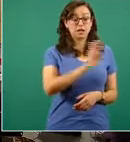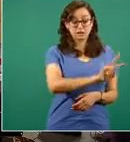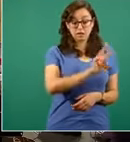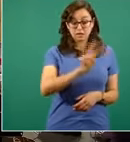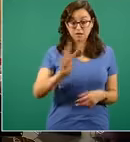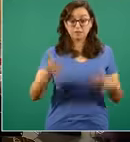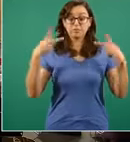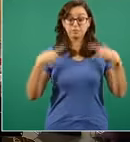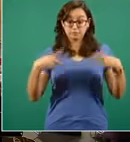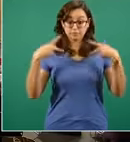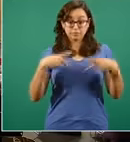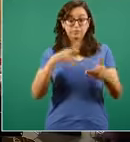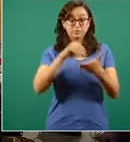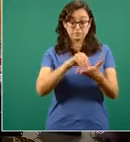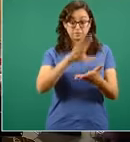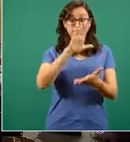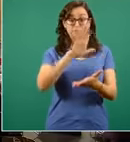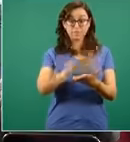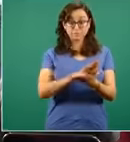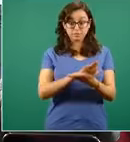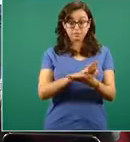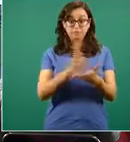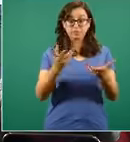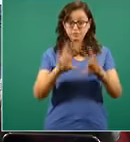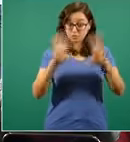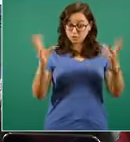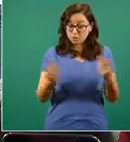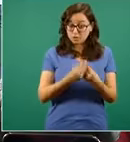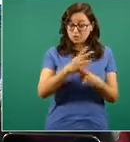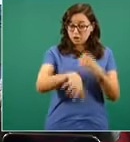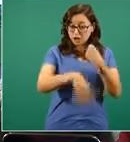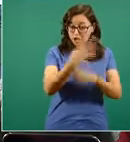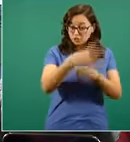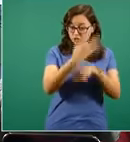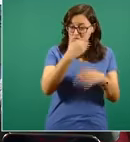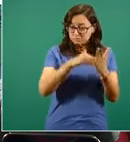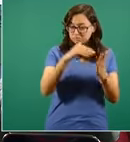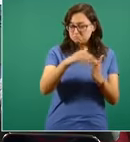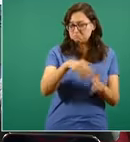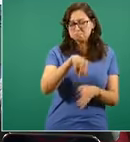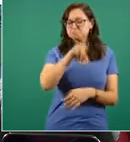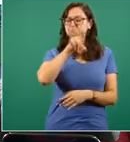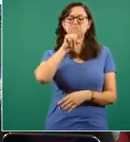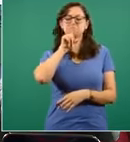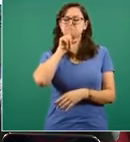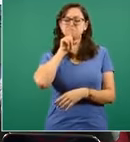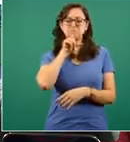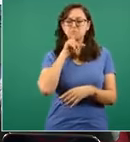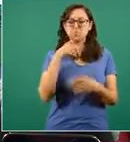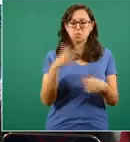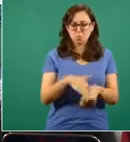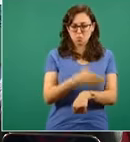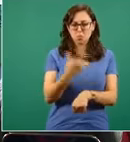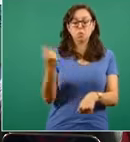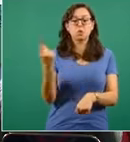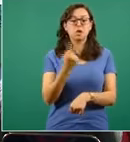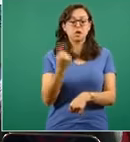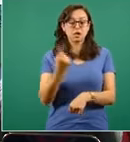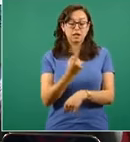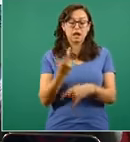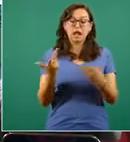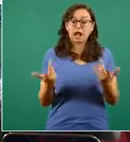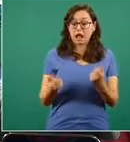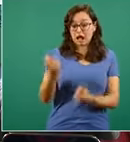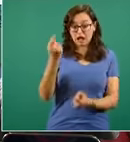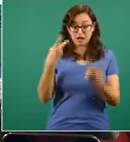mivacuna.salud.gov.mx estamos esperando que sean los 14.460.000. ¿Por qué? Porque muchas de las personas que tienen